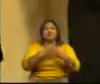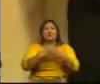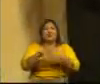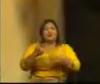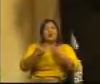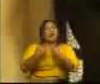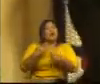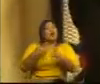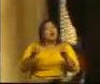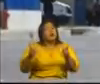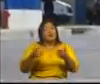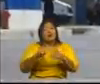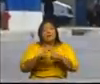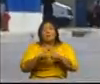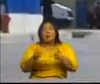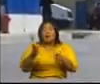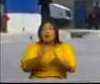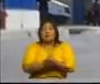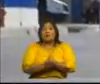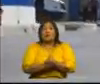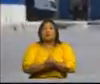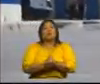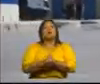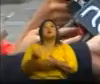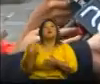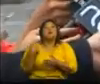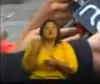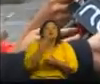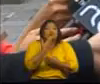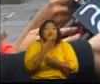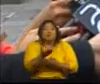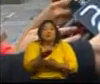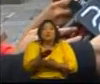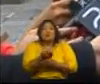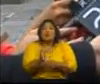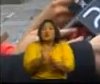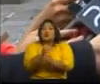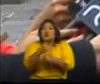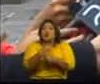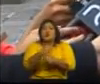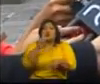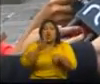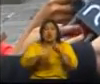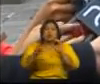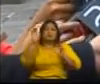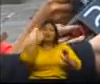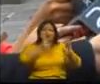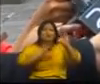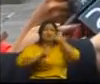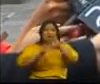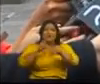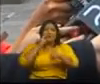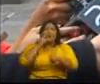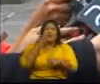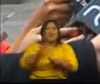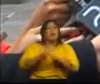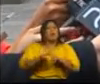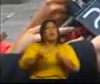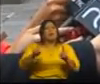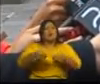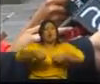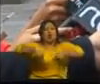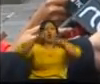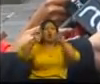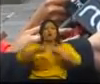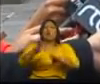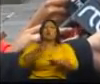libertad. Zúñiga tiene su conclusión. Se hacen varias de estas observaciones a etapas de ejecución del contrato en las